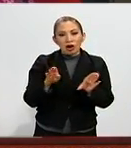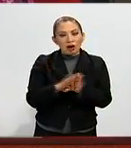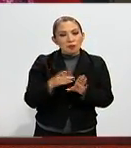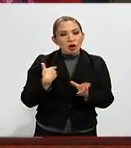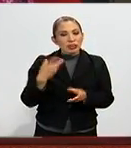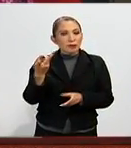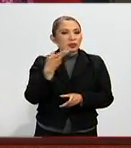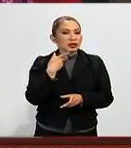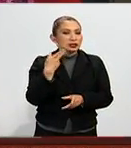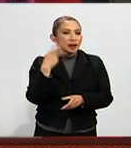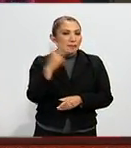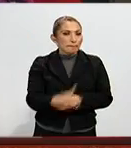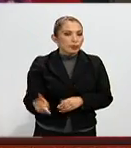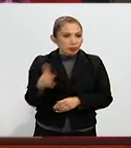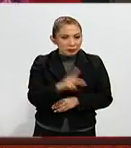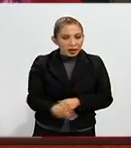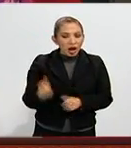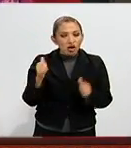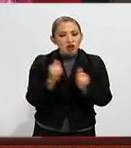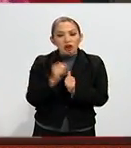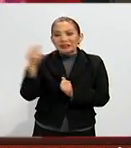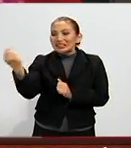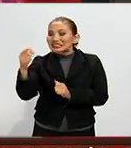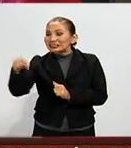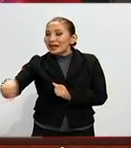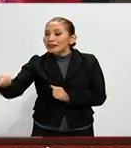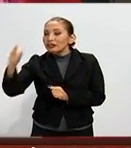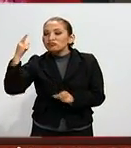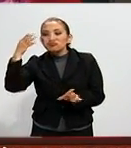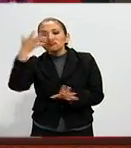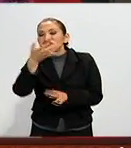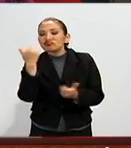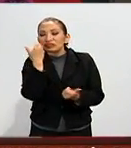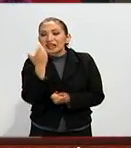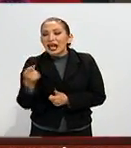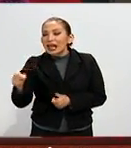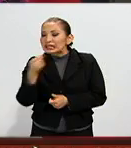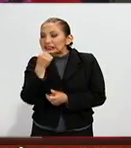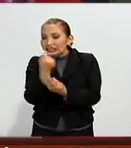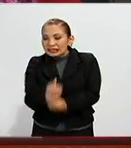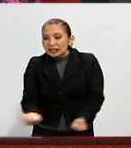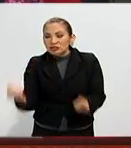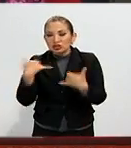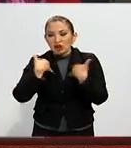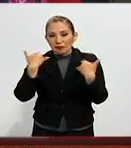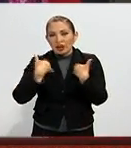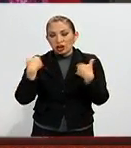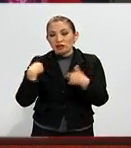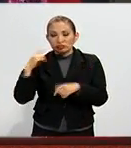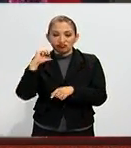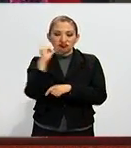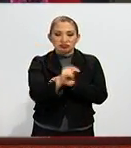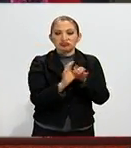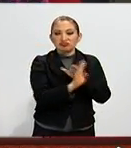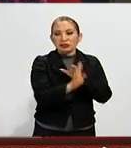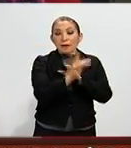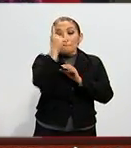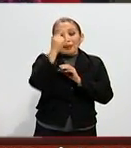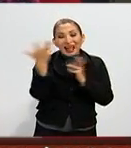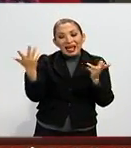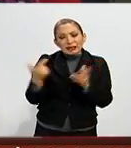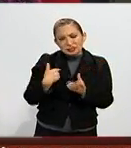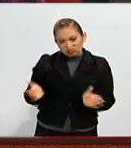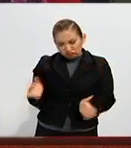acciones de política pública con las necesidades y las expectativas de los niños y adolescentes migrantes para generar